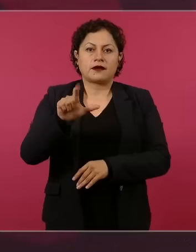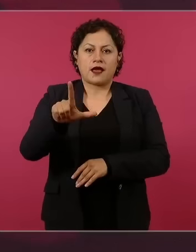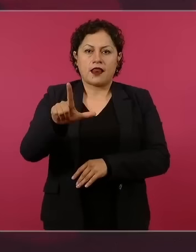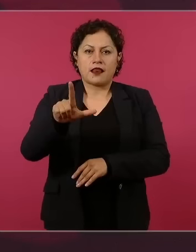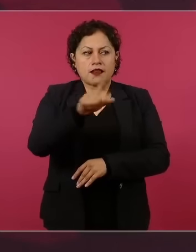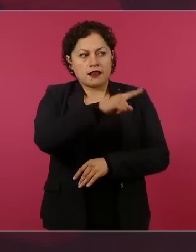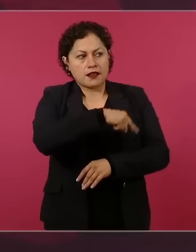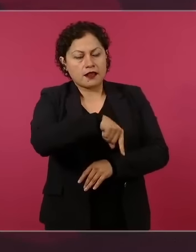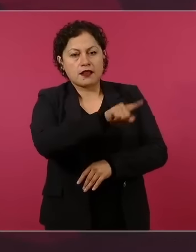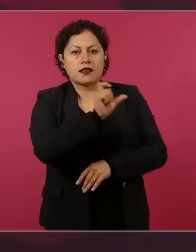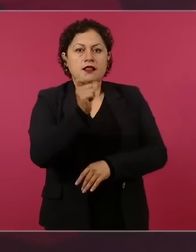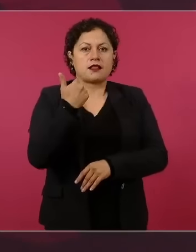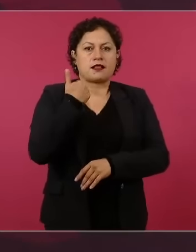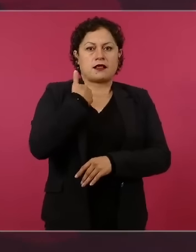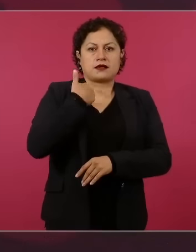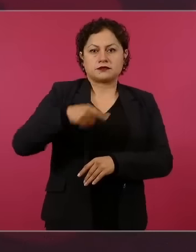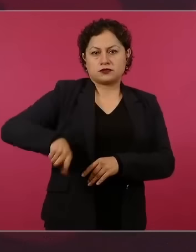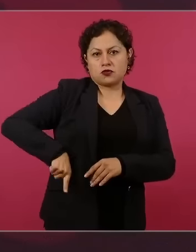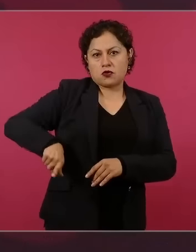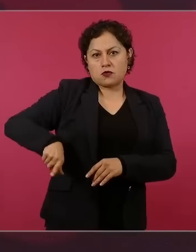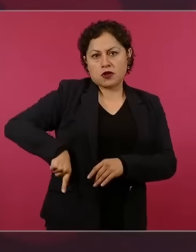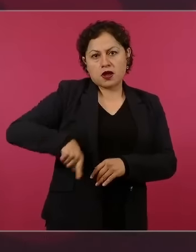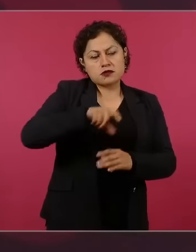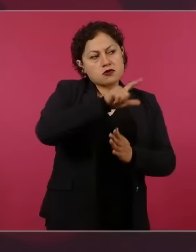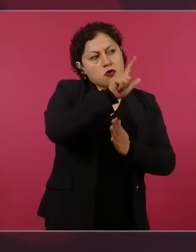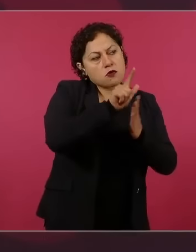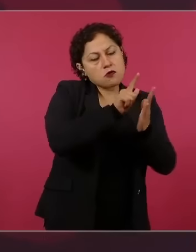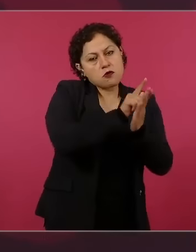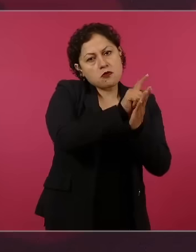al jubilarse no recibiera